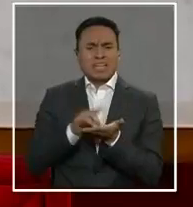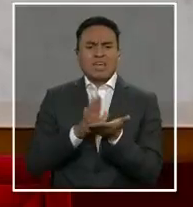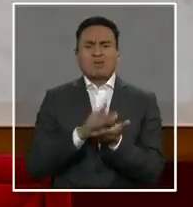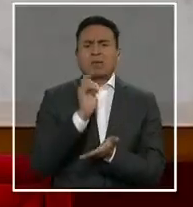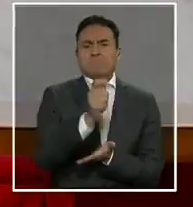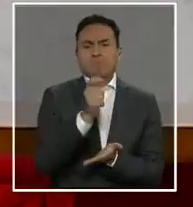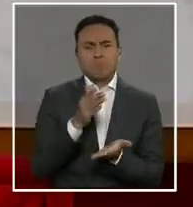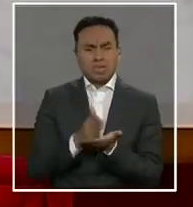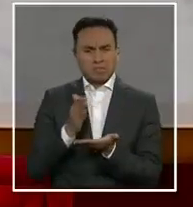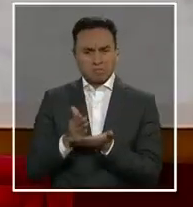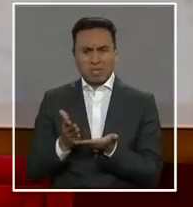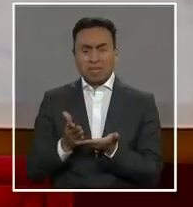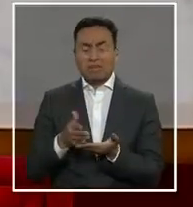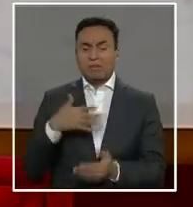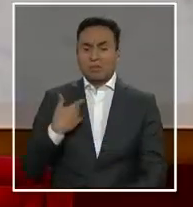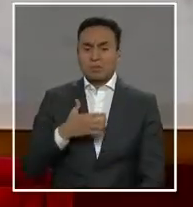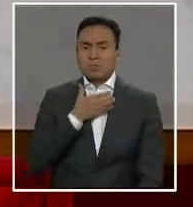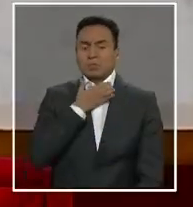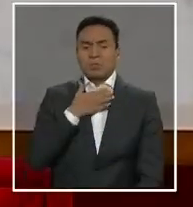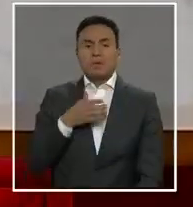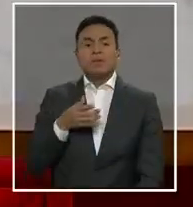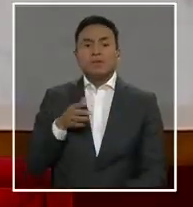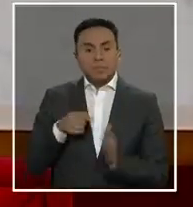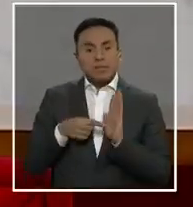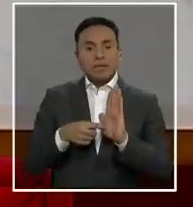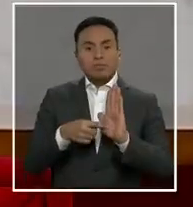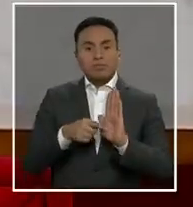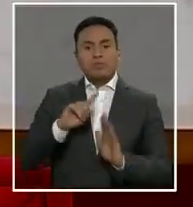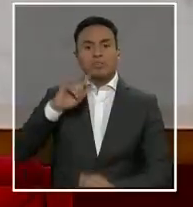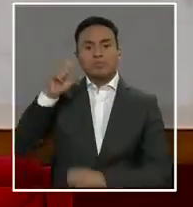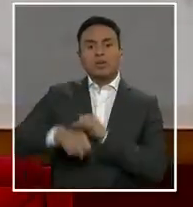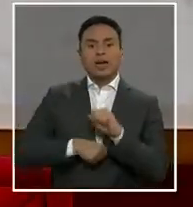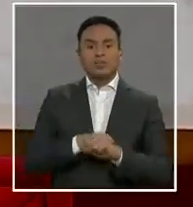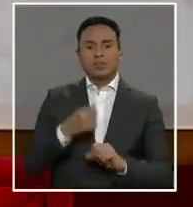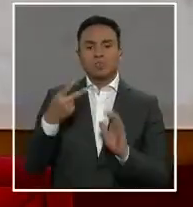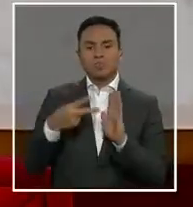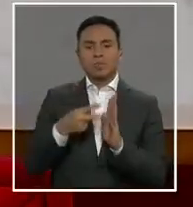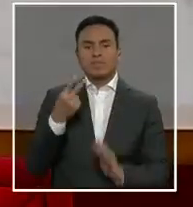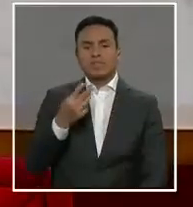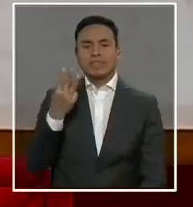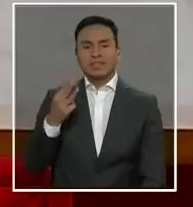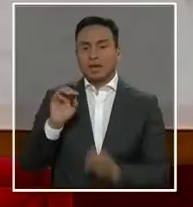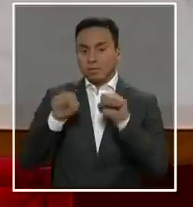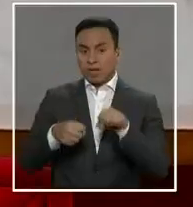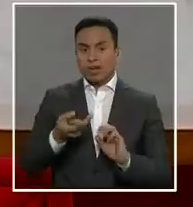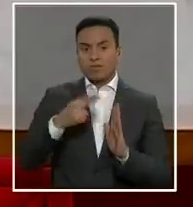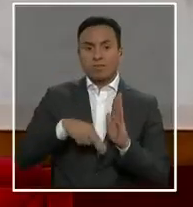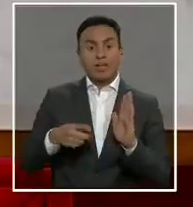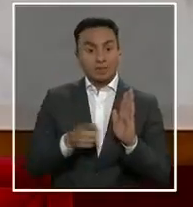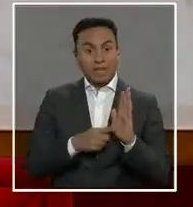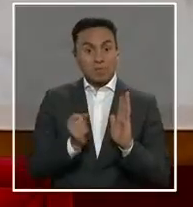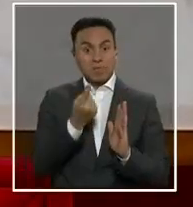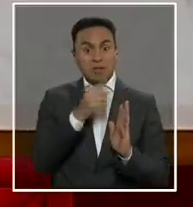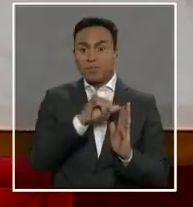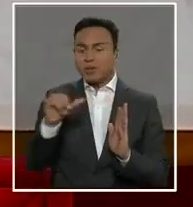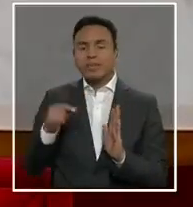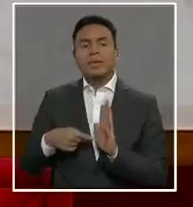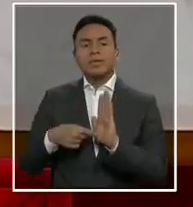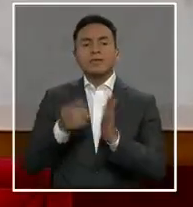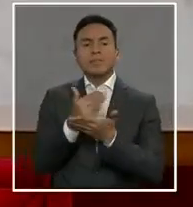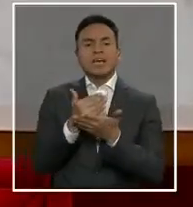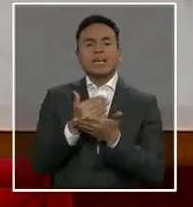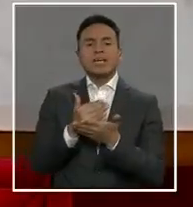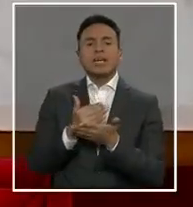por estudiar por eso presentaremos el próximo año 2023 una vez aprobada la reforma tributaria un plan de